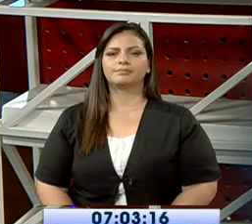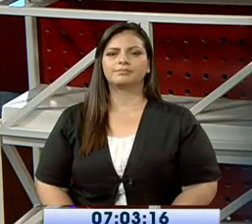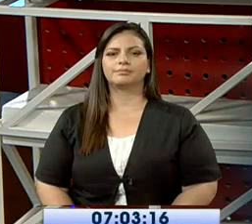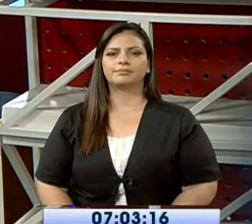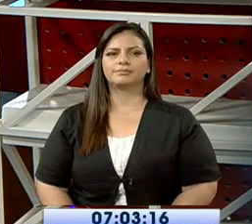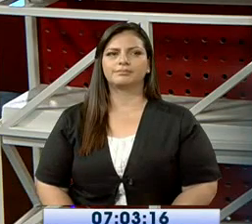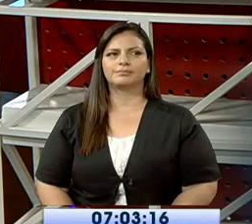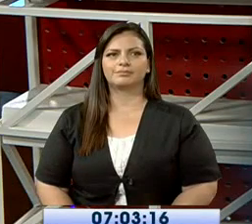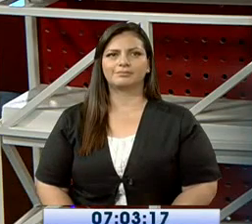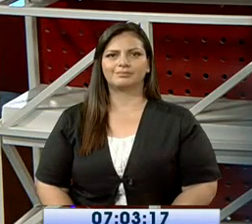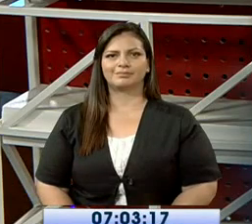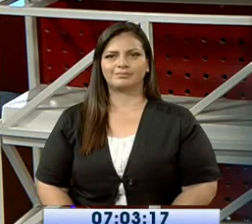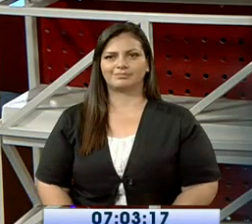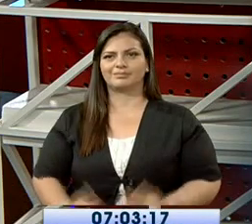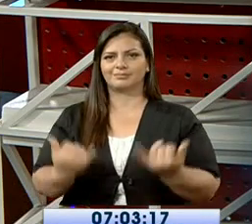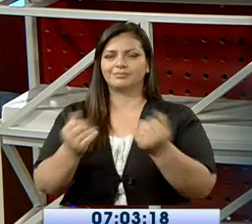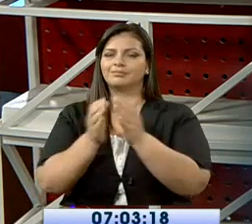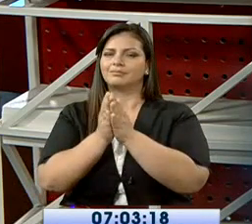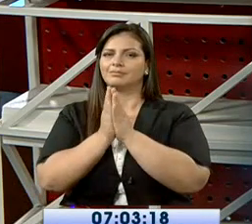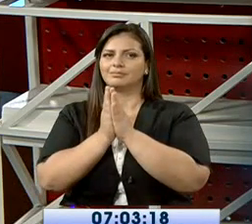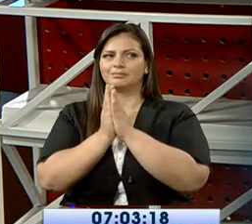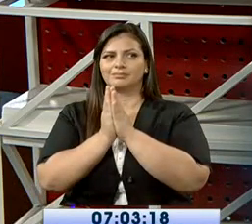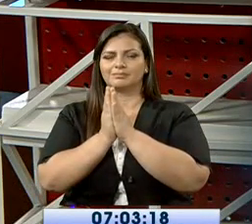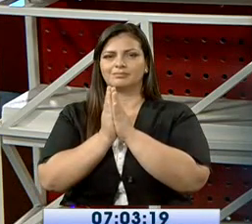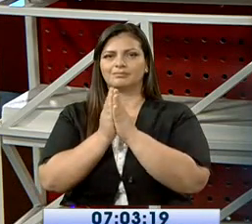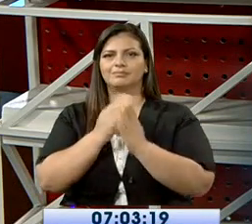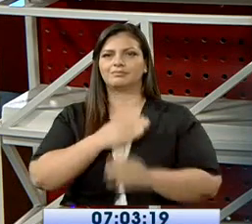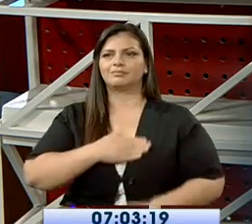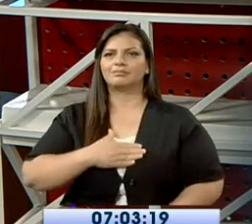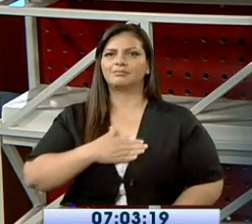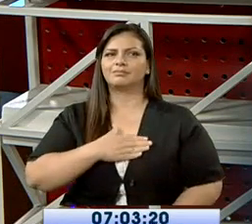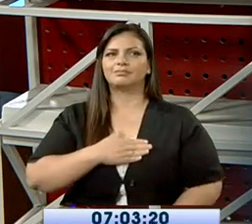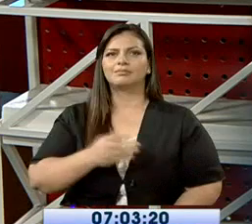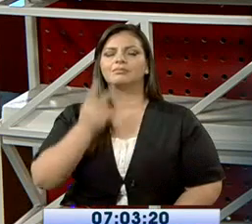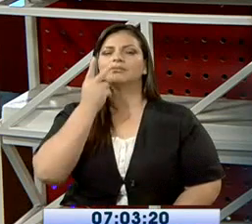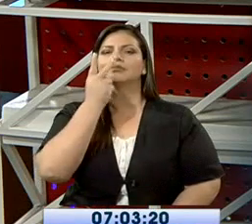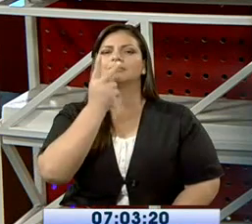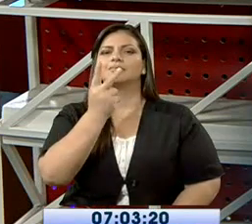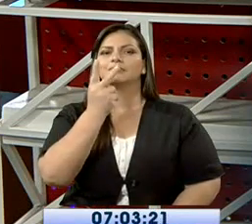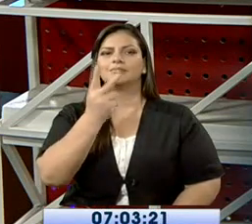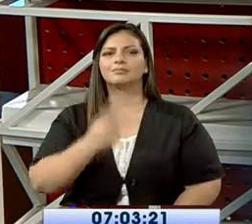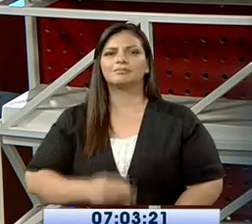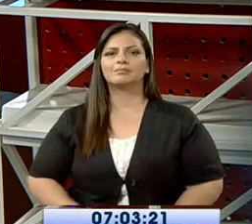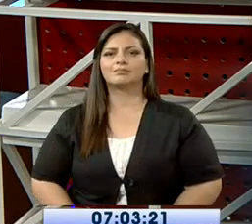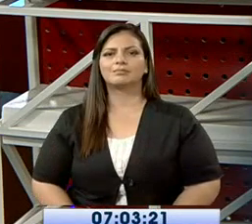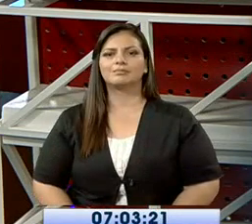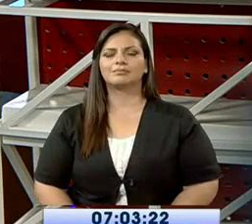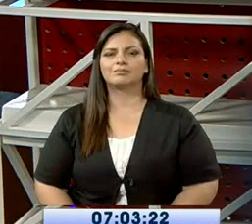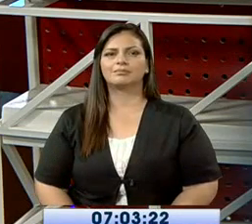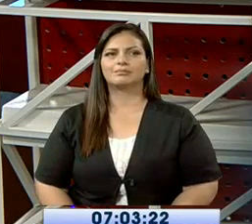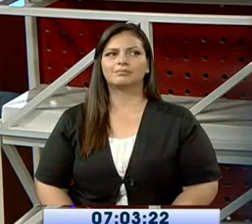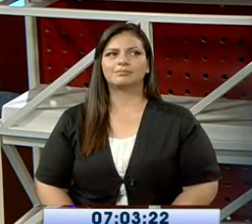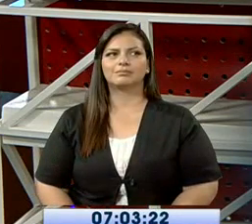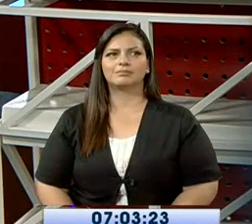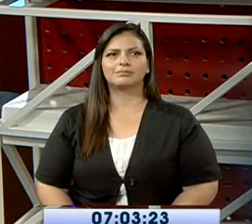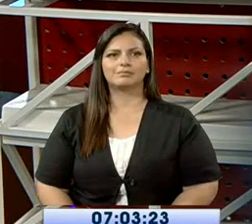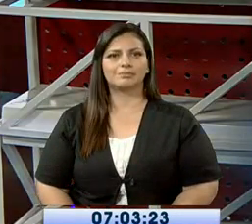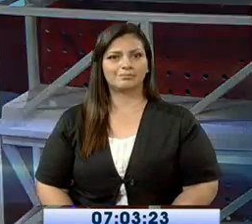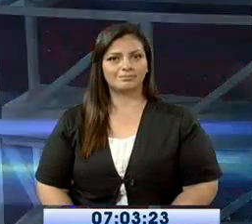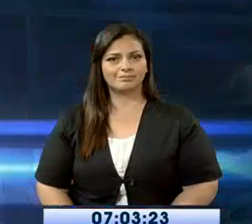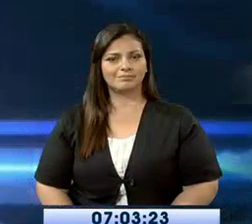098-77-03961. Y ahora queremos pedirle que escriban, al productor, sí, escriban, que nos ponga imágenes, porque vamos a presenciar cómo